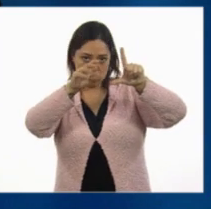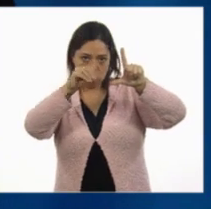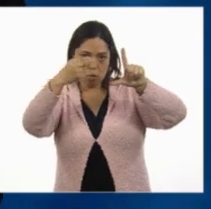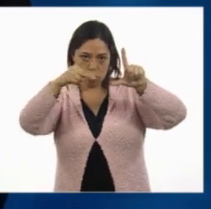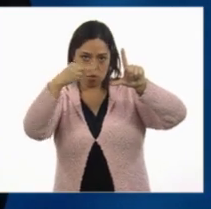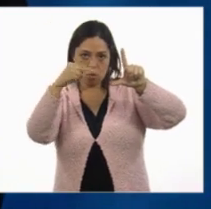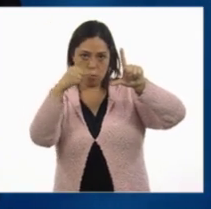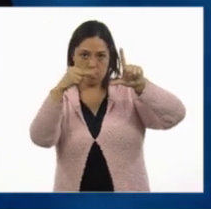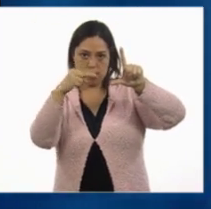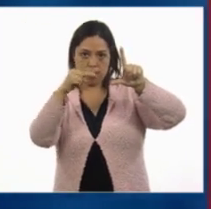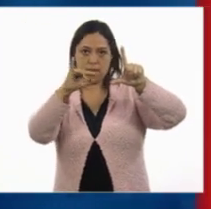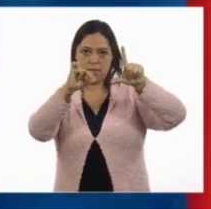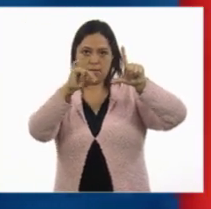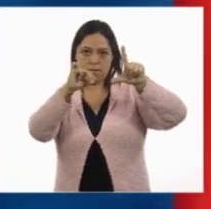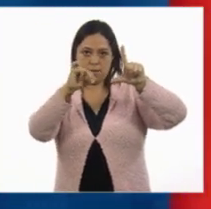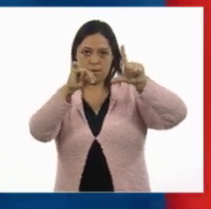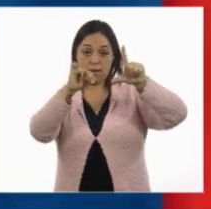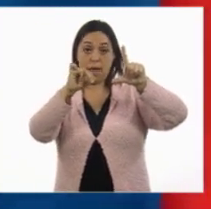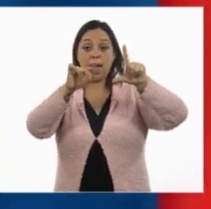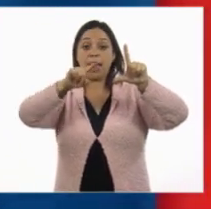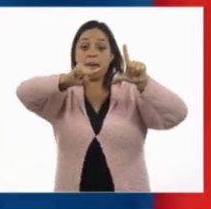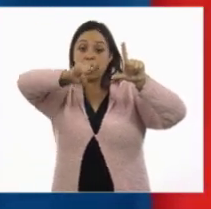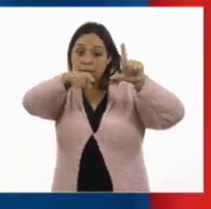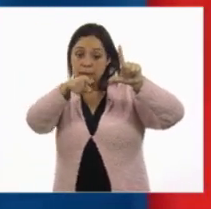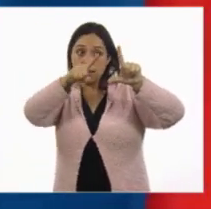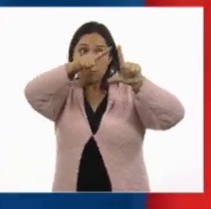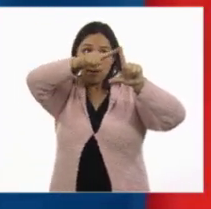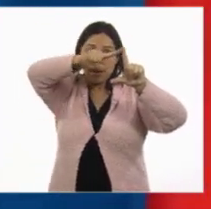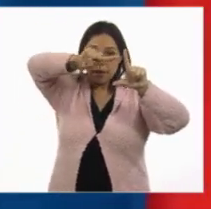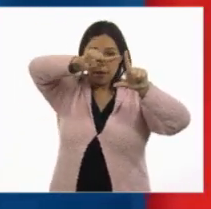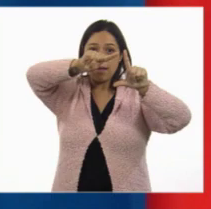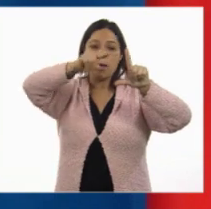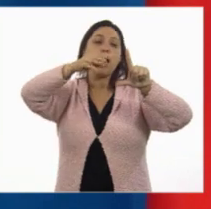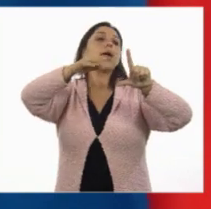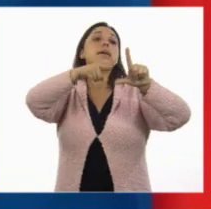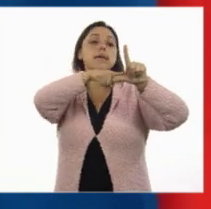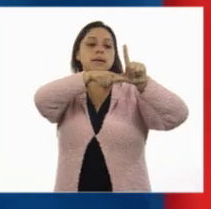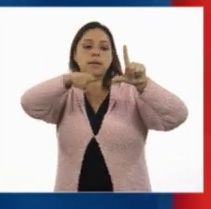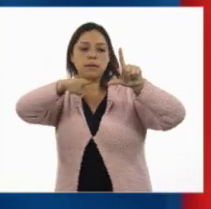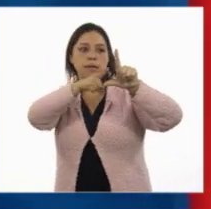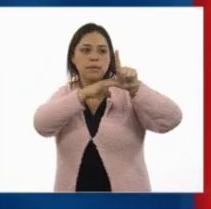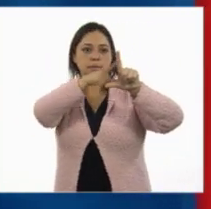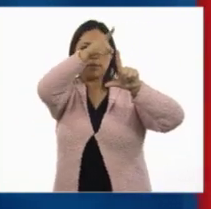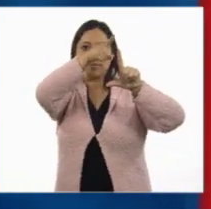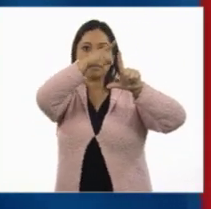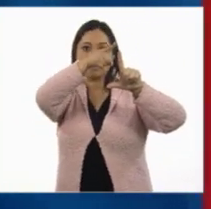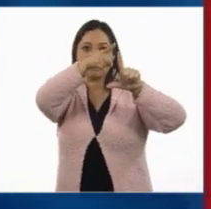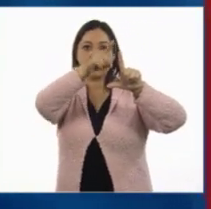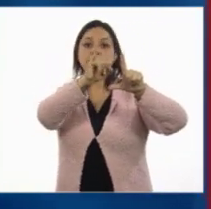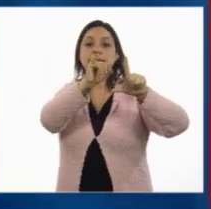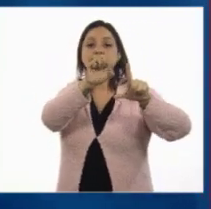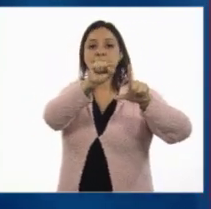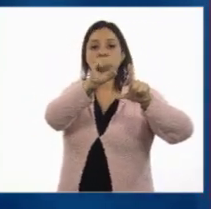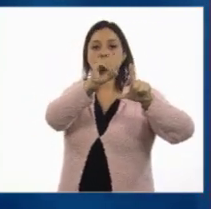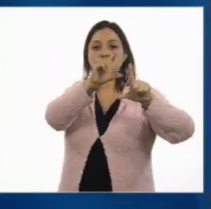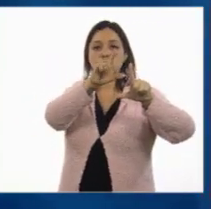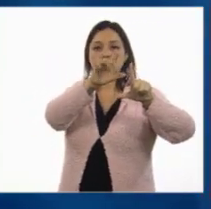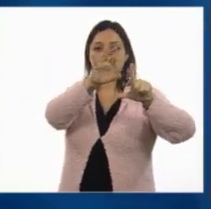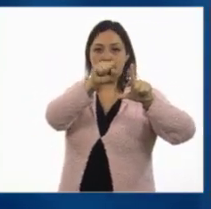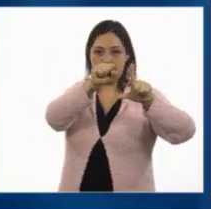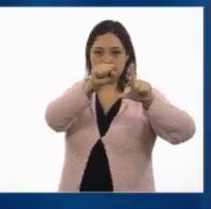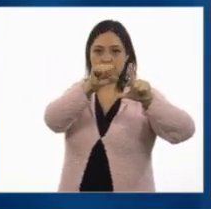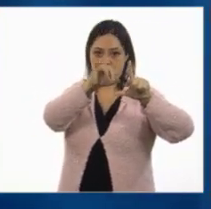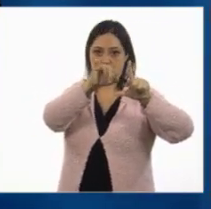Y tiene dos lados del mismo tamaño. Entonces se considera que es un isósceles, pero también es un